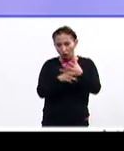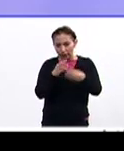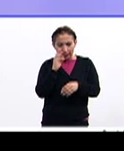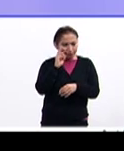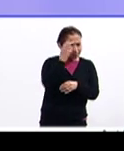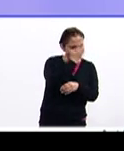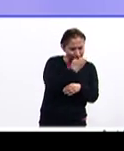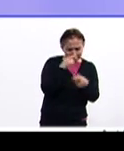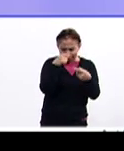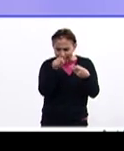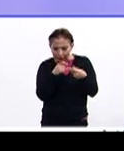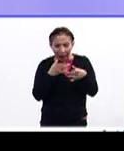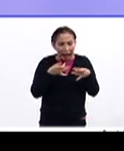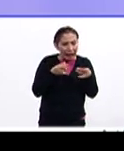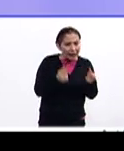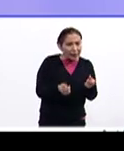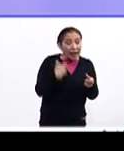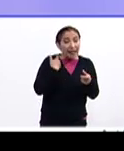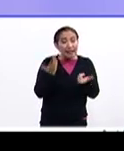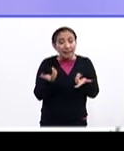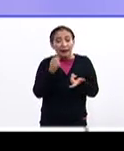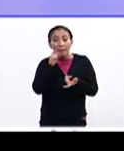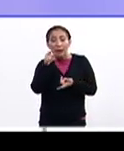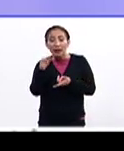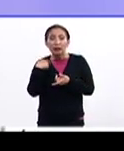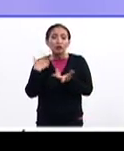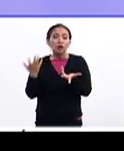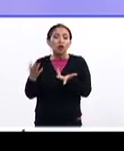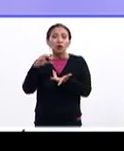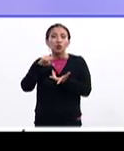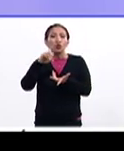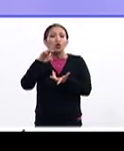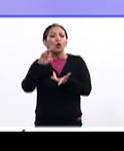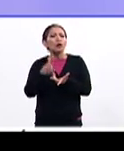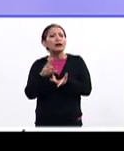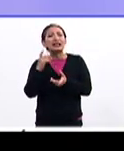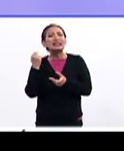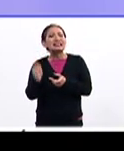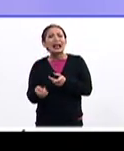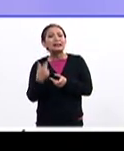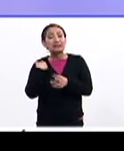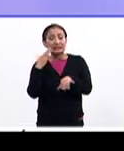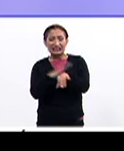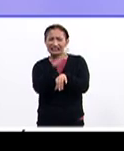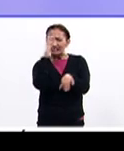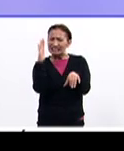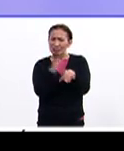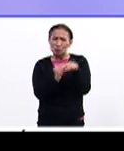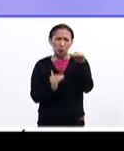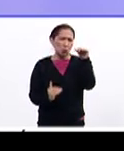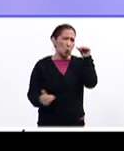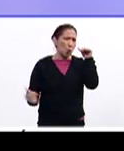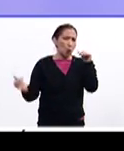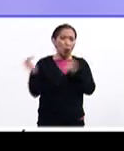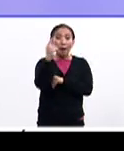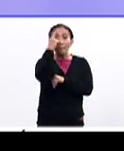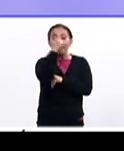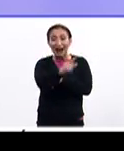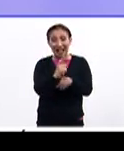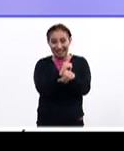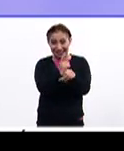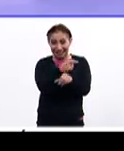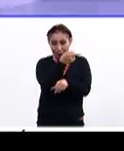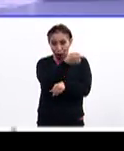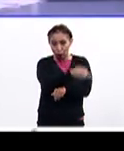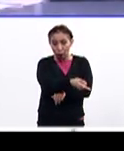Uh-huh. Indispensables de calidad y ingresa los indicadores Q, que son indicadores de excelencia. Para la